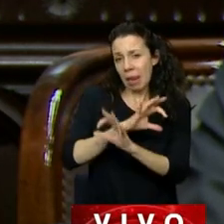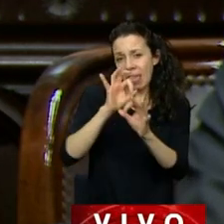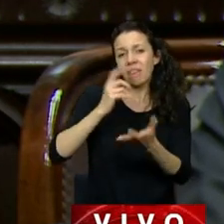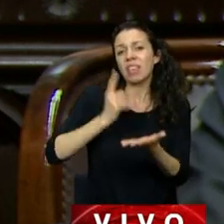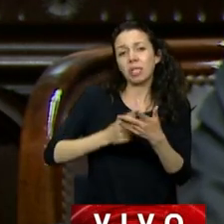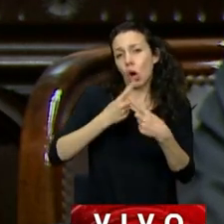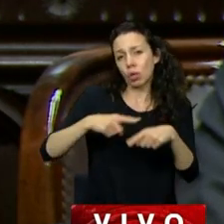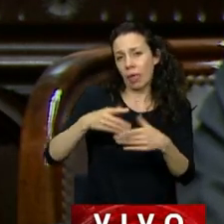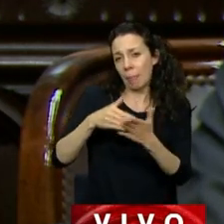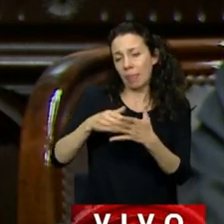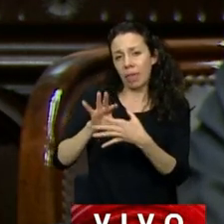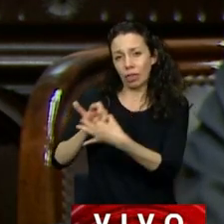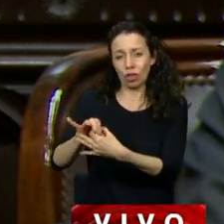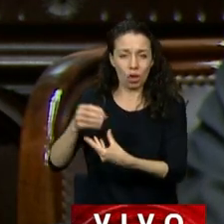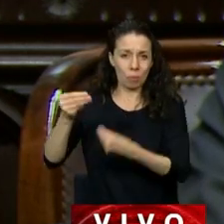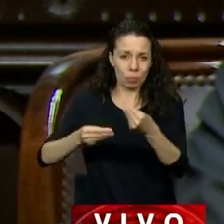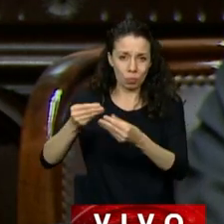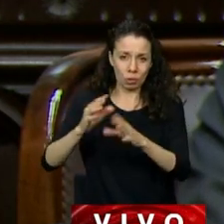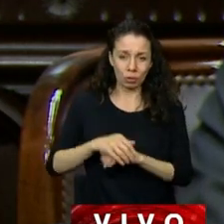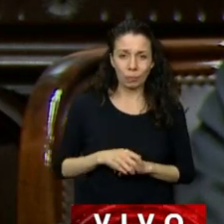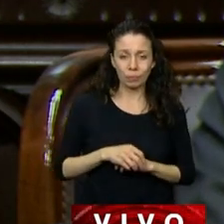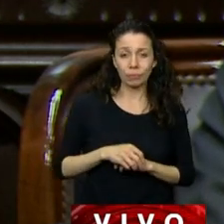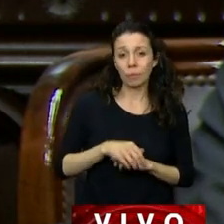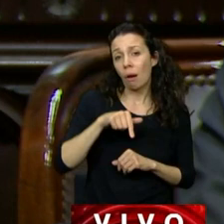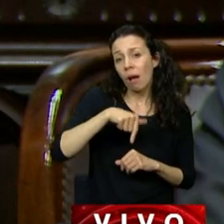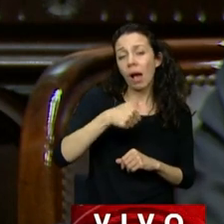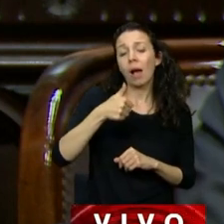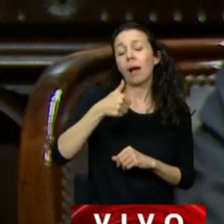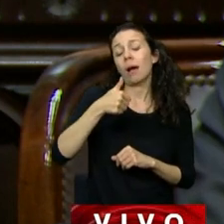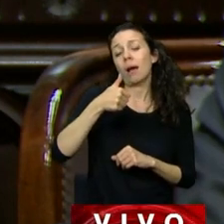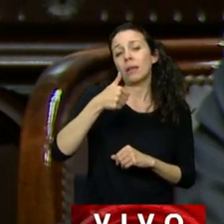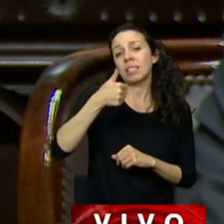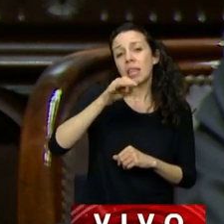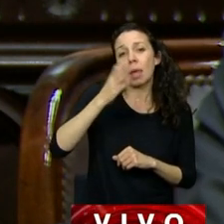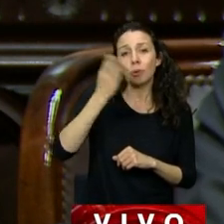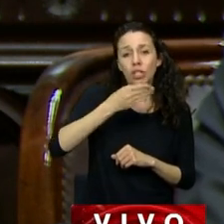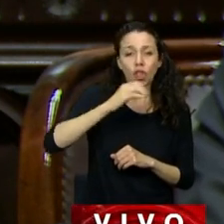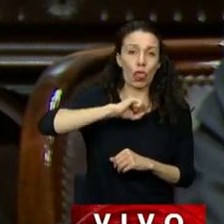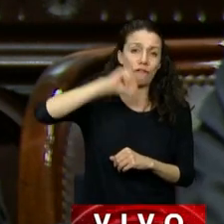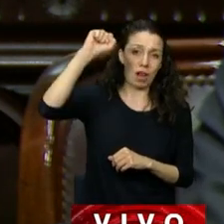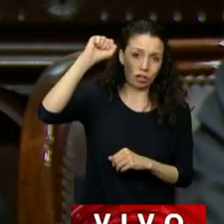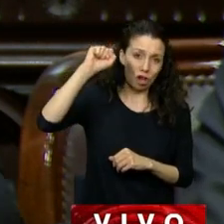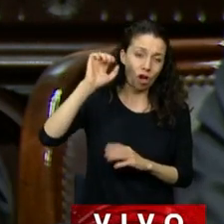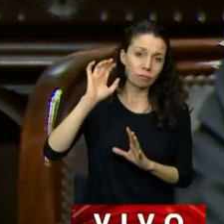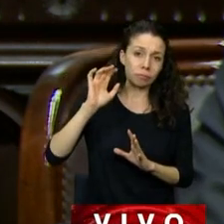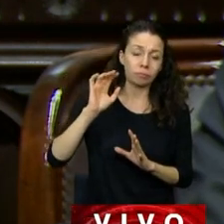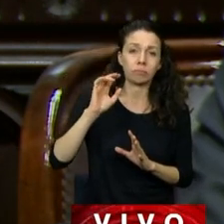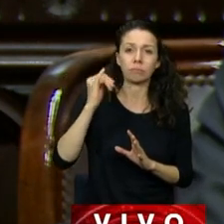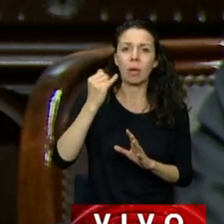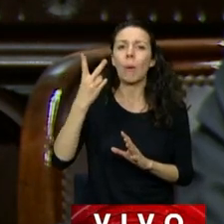Un presupuesto de un 60% de inflación prevista cuando las 20